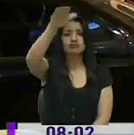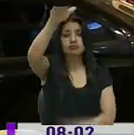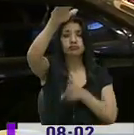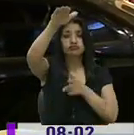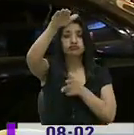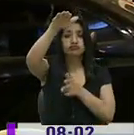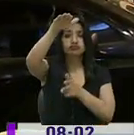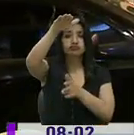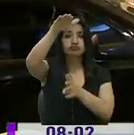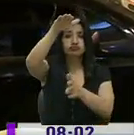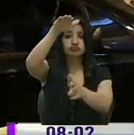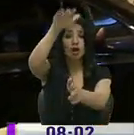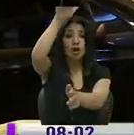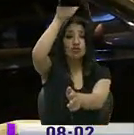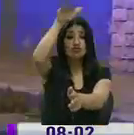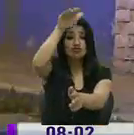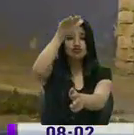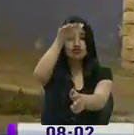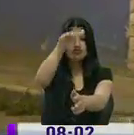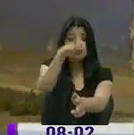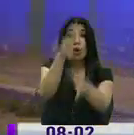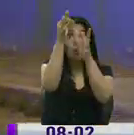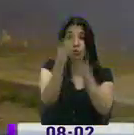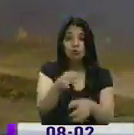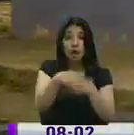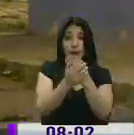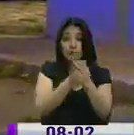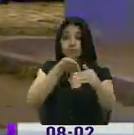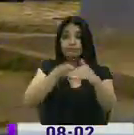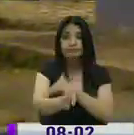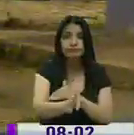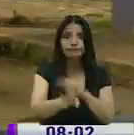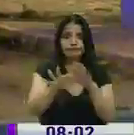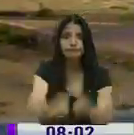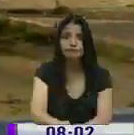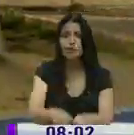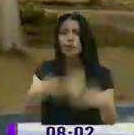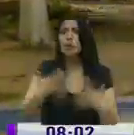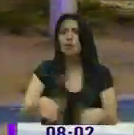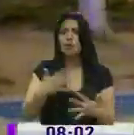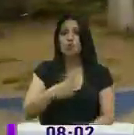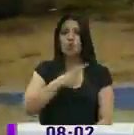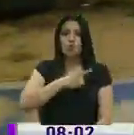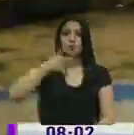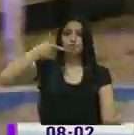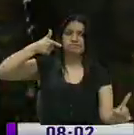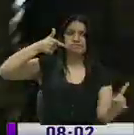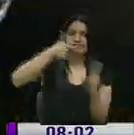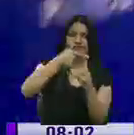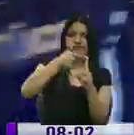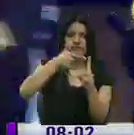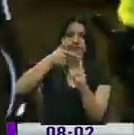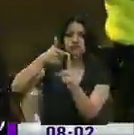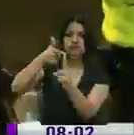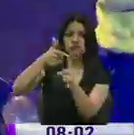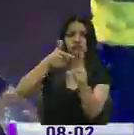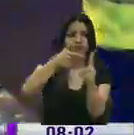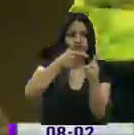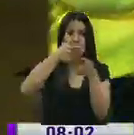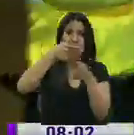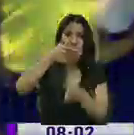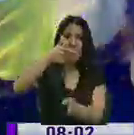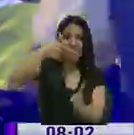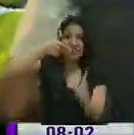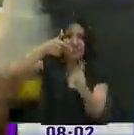aprovechados para que los desconocidos ingresen los supuestos delincuentes sometieron al propietario y la obligaron a seguir hasta el interior de la vivienda